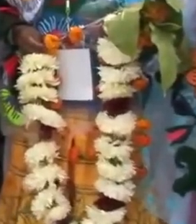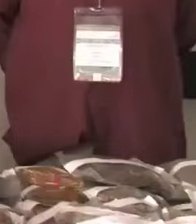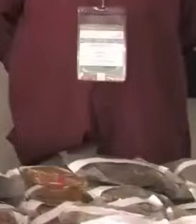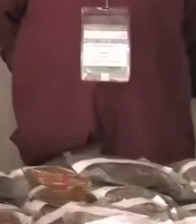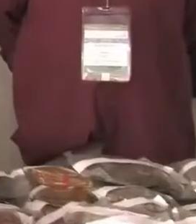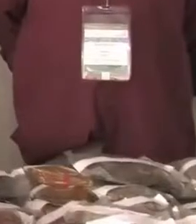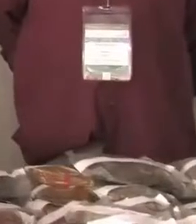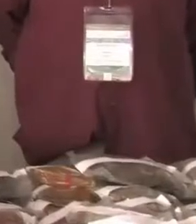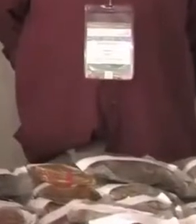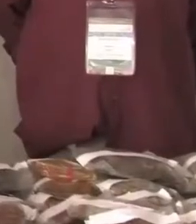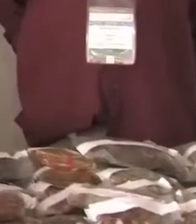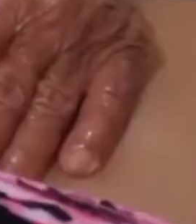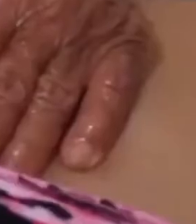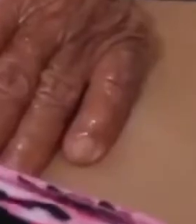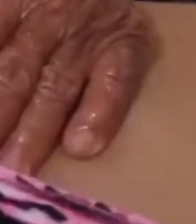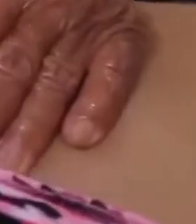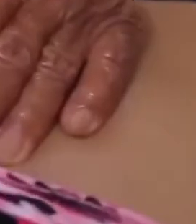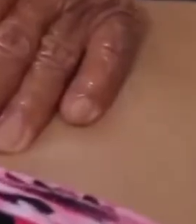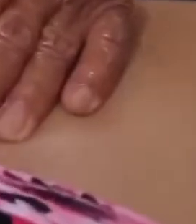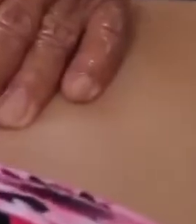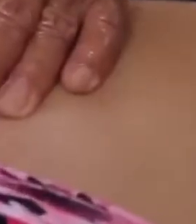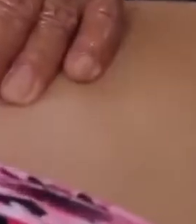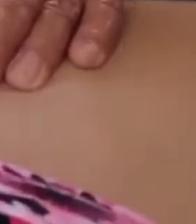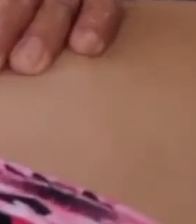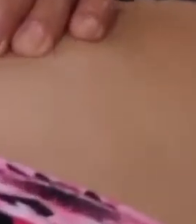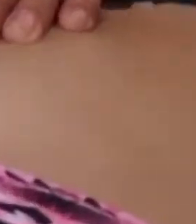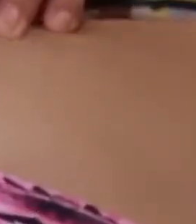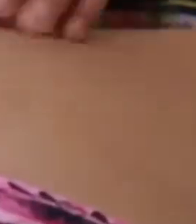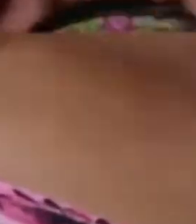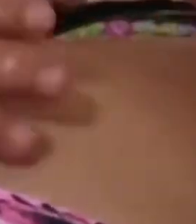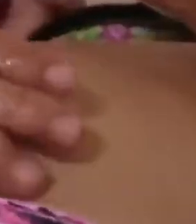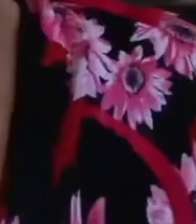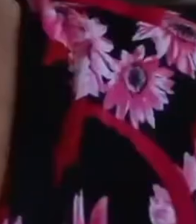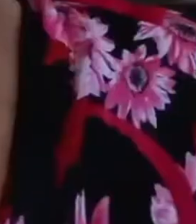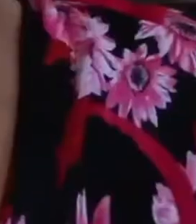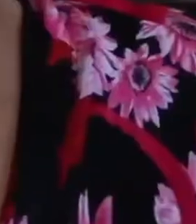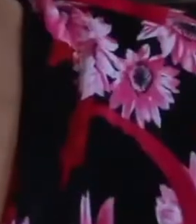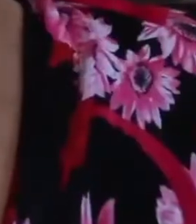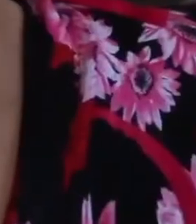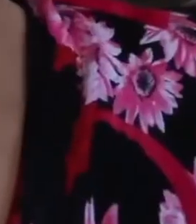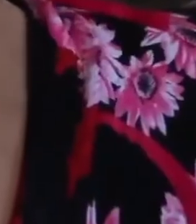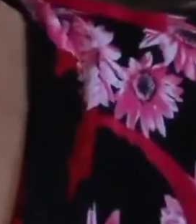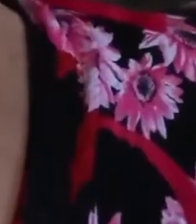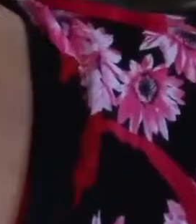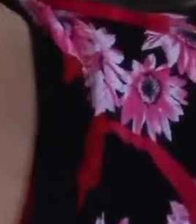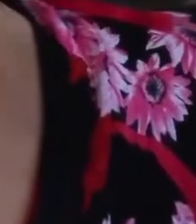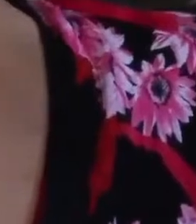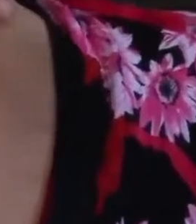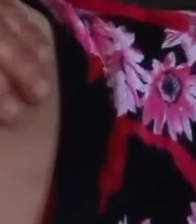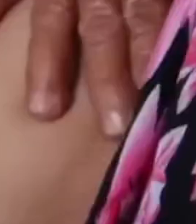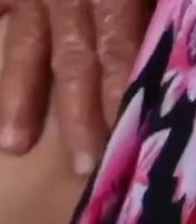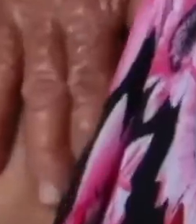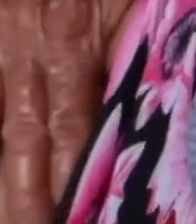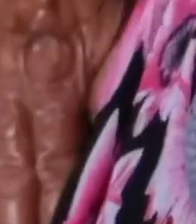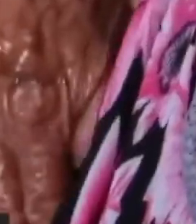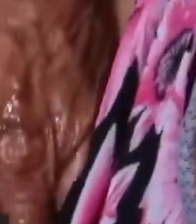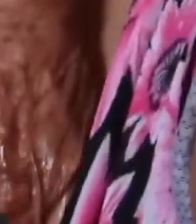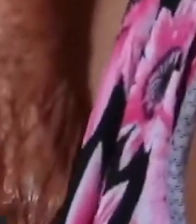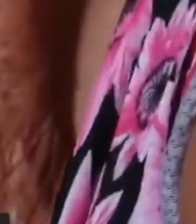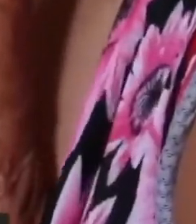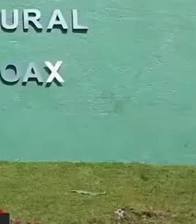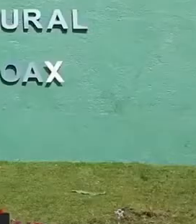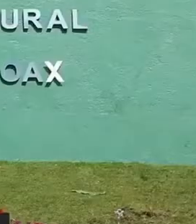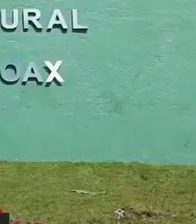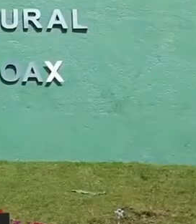de 754 médicos tradicionales y 6.664 parteras voluntarias rurales. El